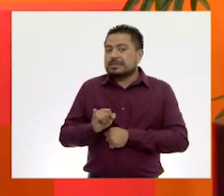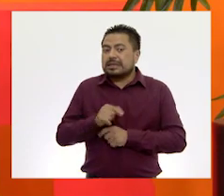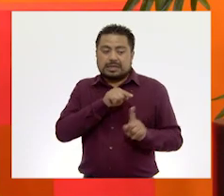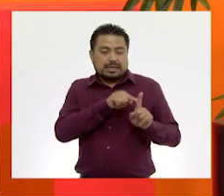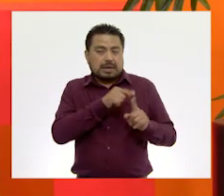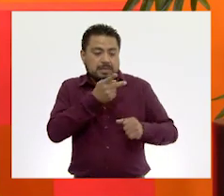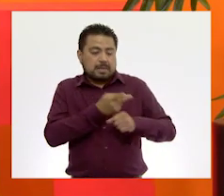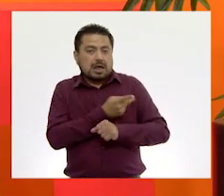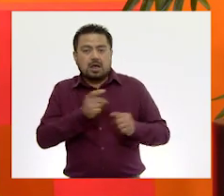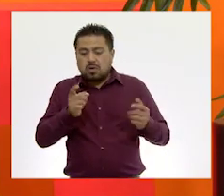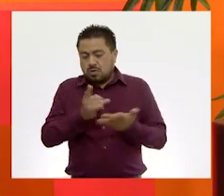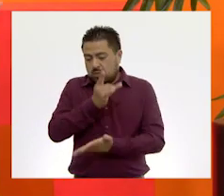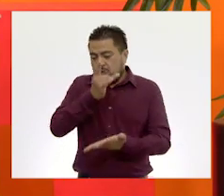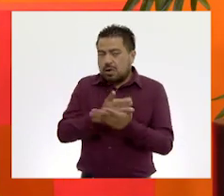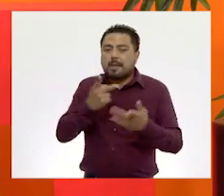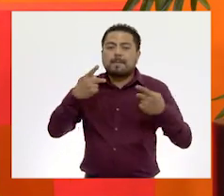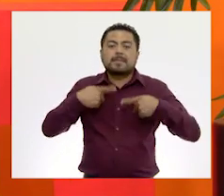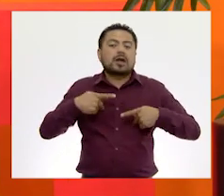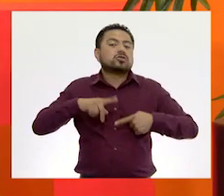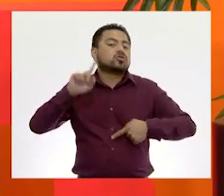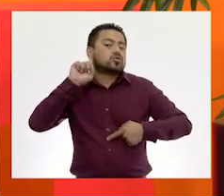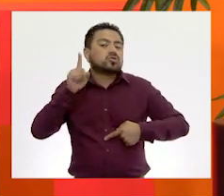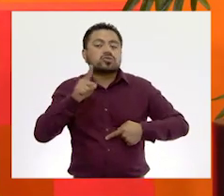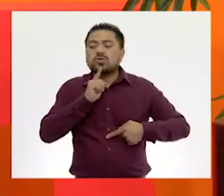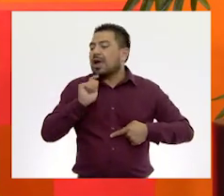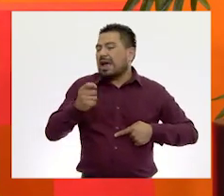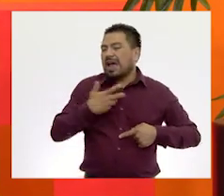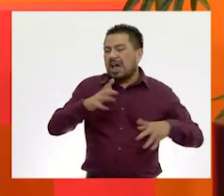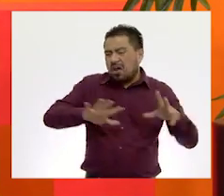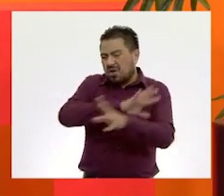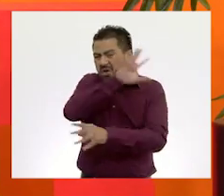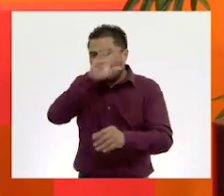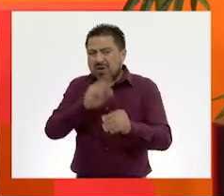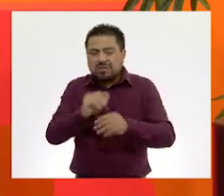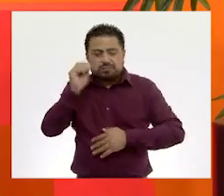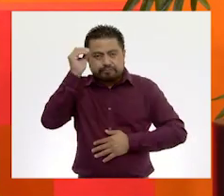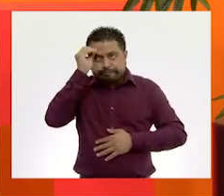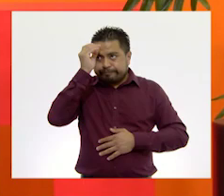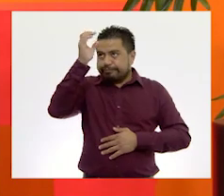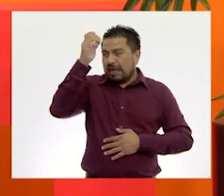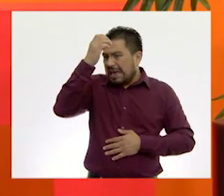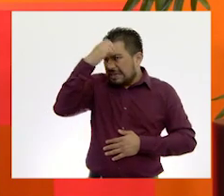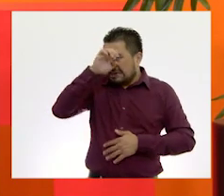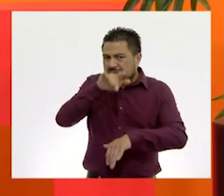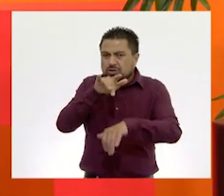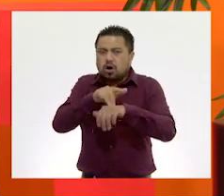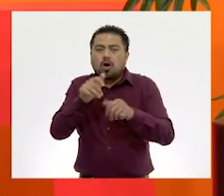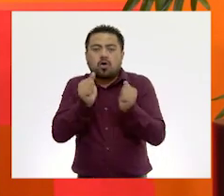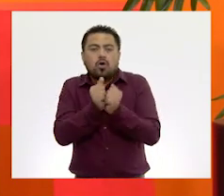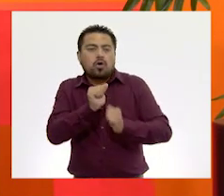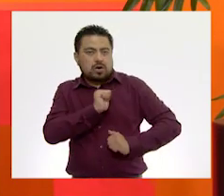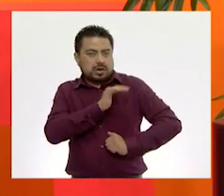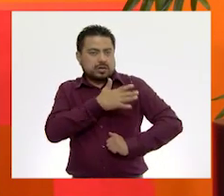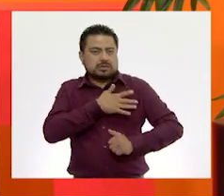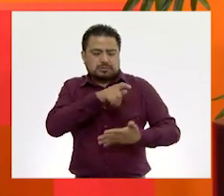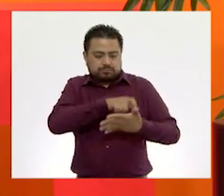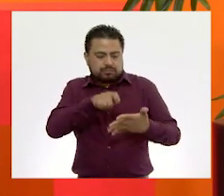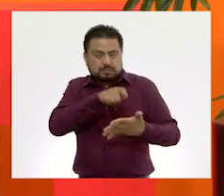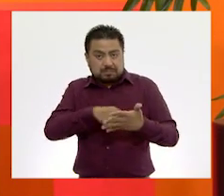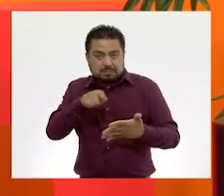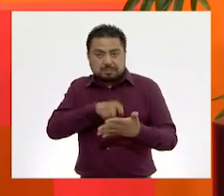sucede únicamente para personas sordas que ya tienen todo un conocimiento y una experiencia con el español